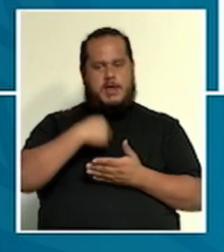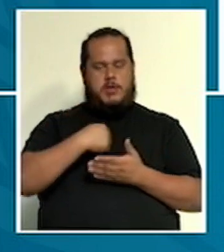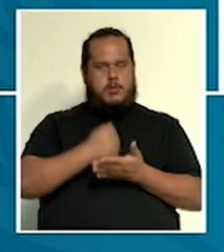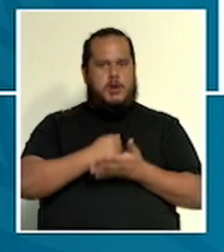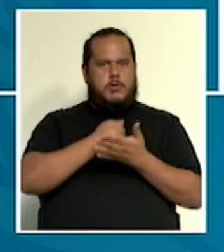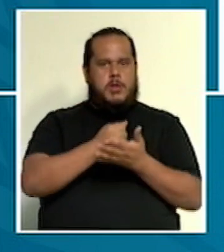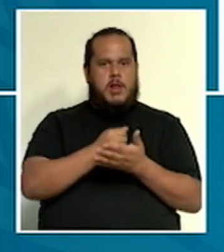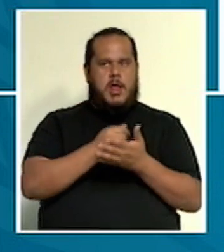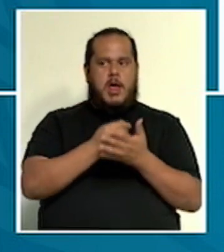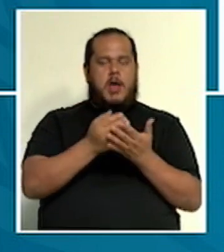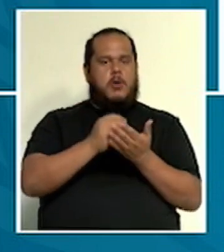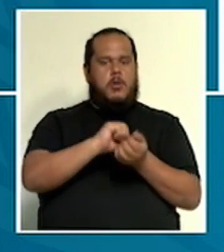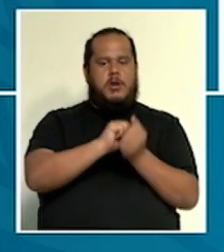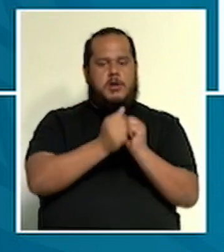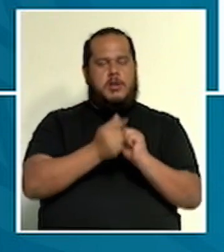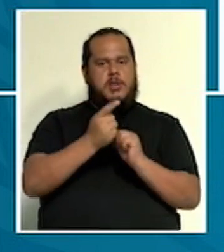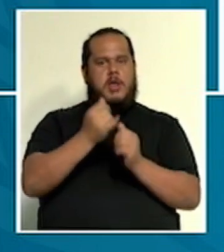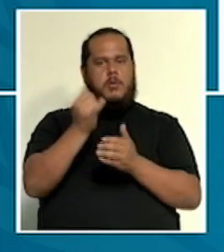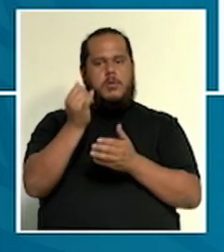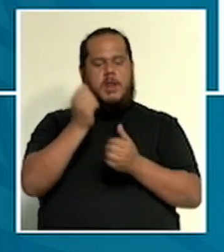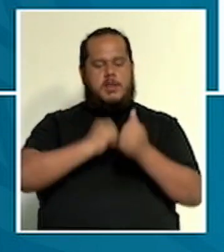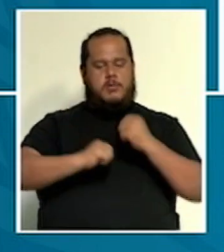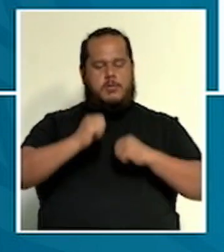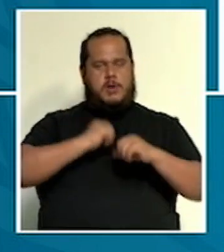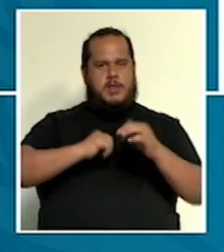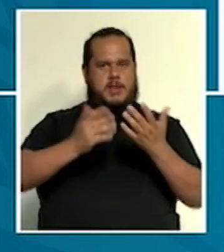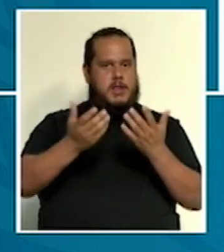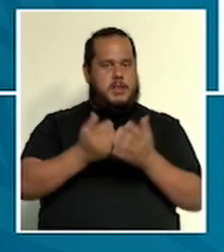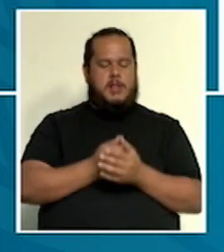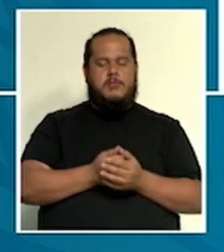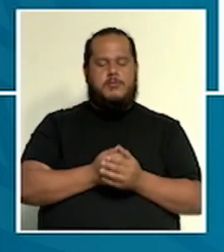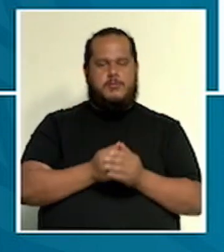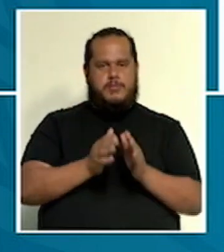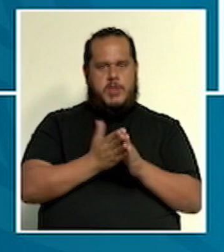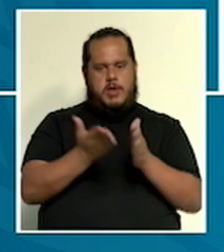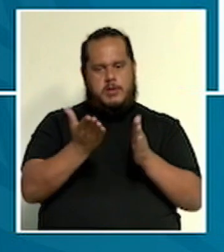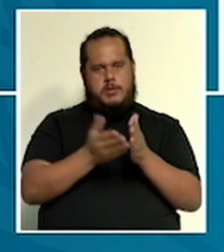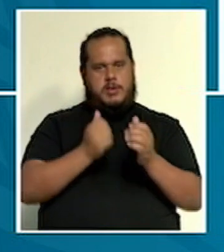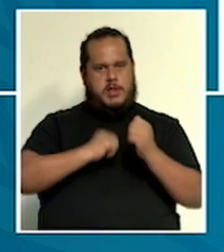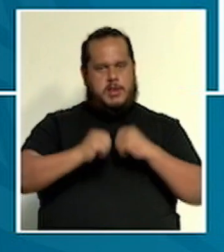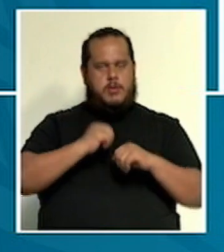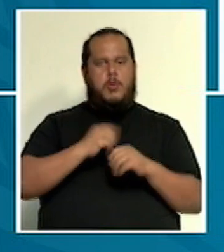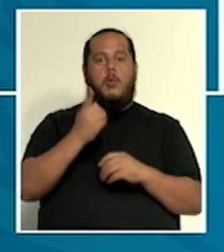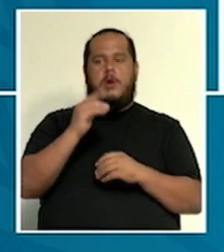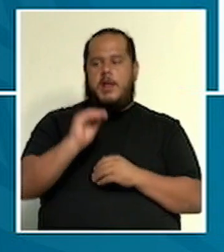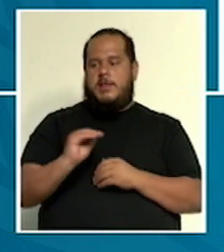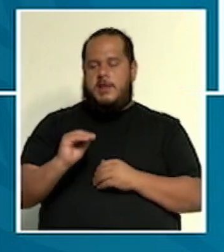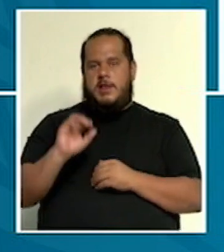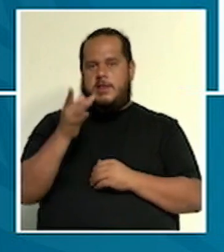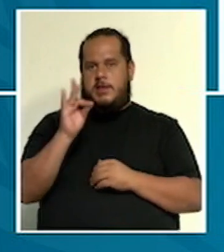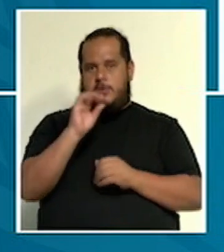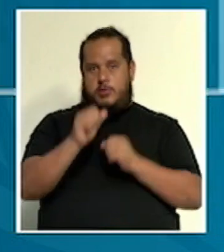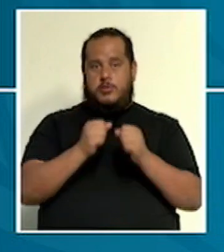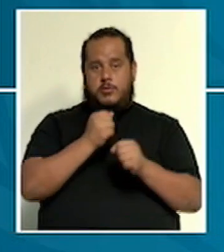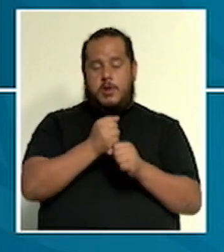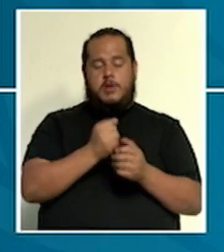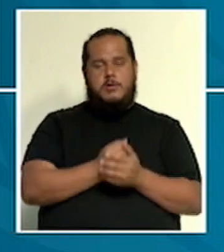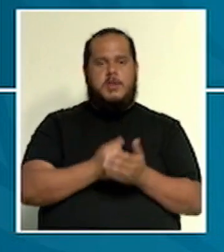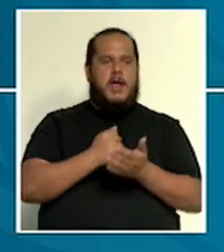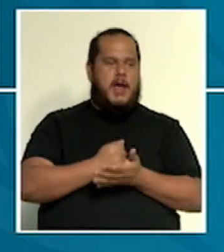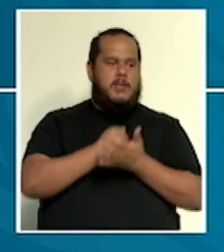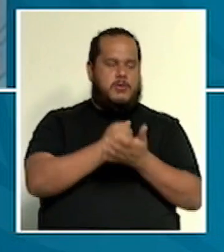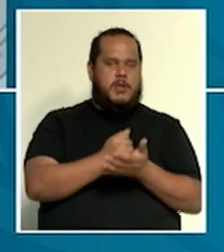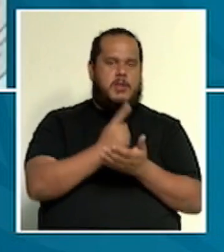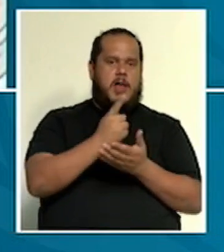las traducciones de unas obras de teatro. Imagínense una niña de 18 años